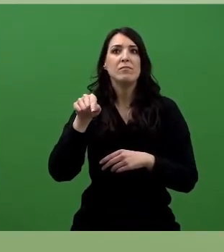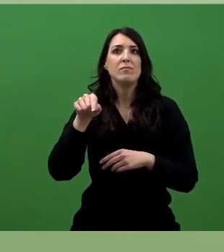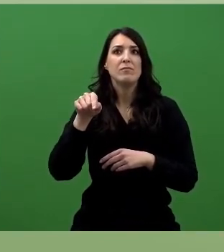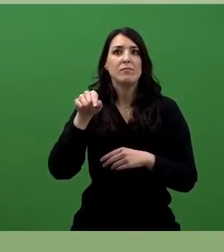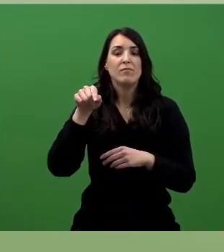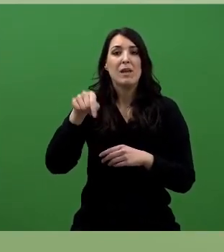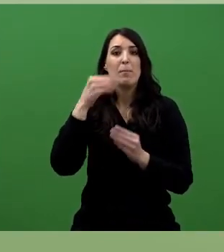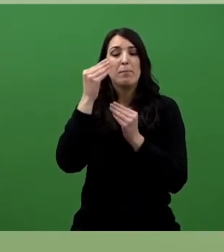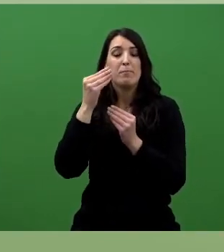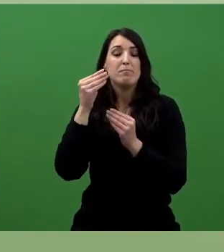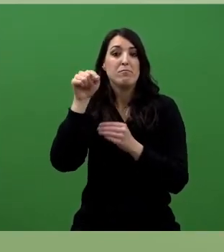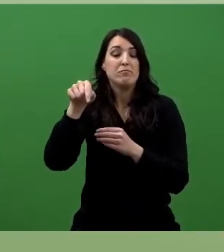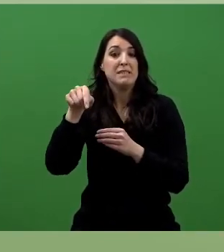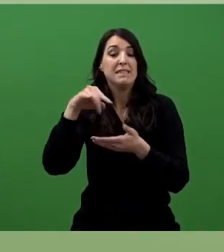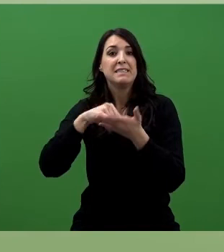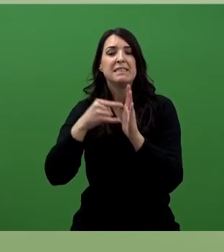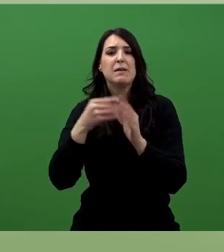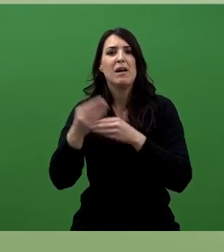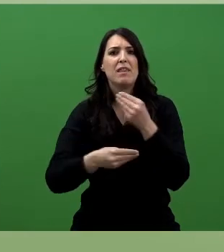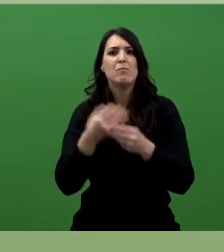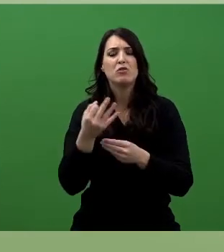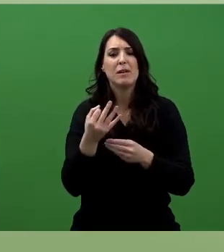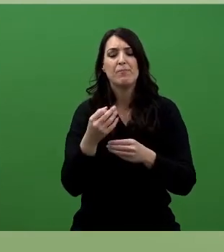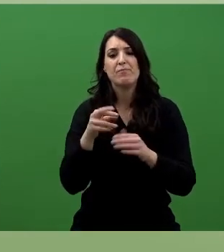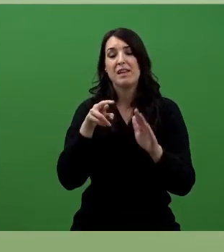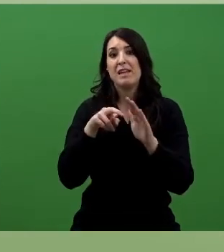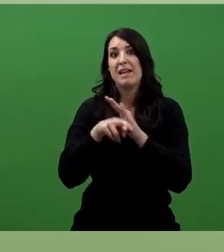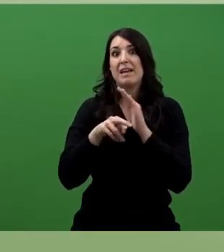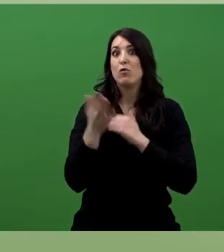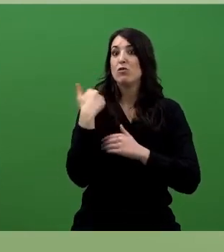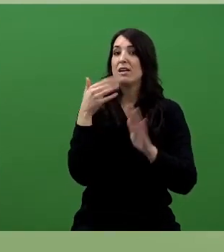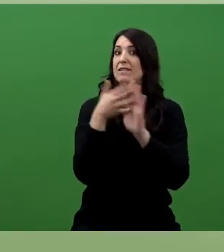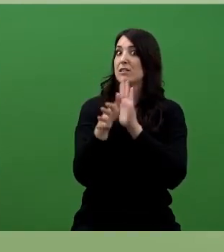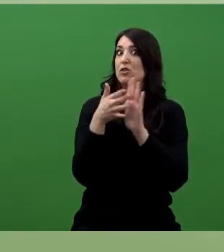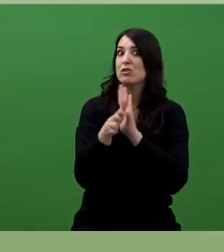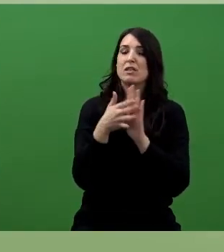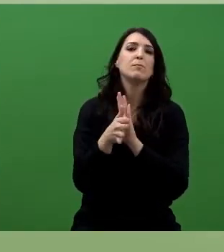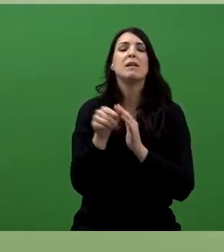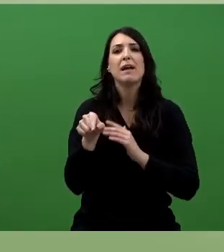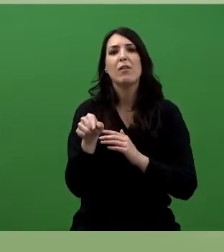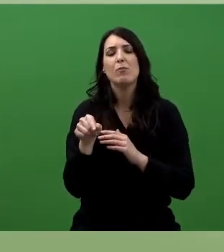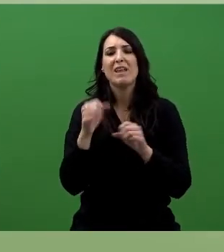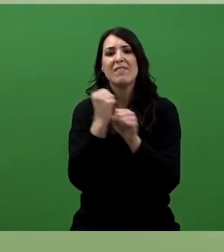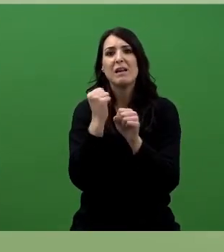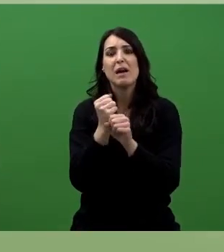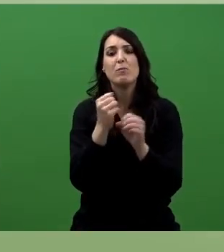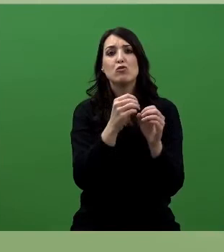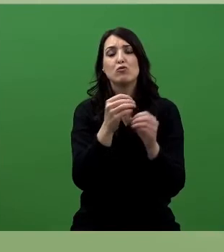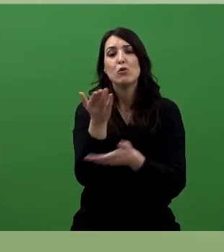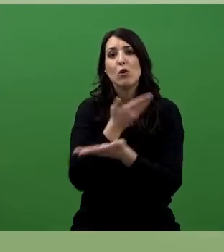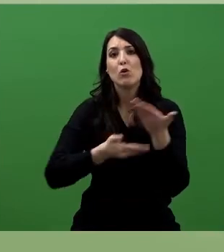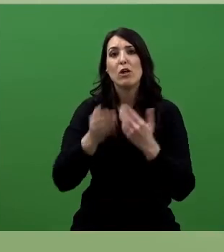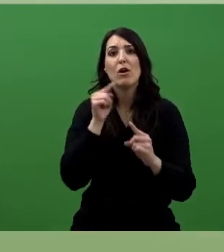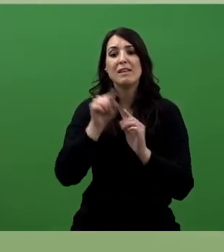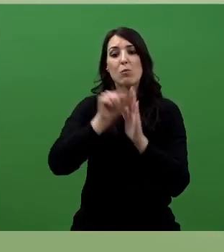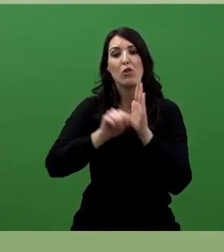mayo, de este sistema, donde muchos recursos, como lo que os he contado, como la ARDE con el GPAP, trabajamos conjuntamente para compartir datos entre